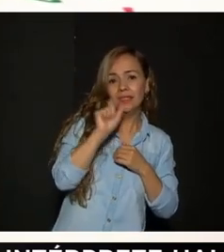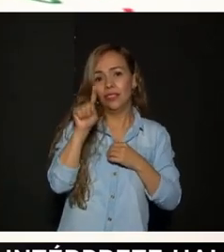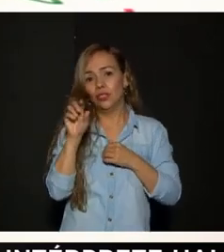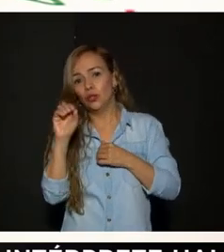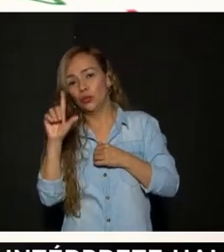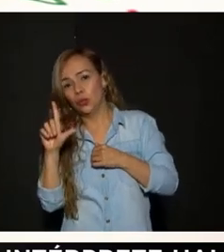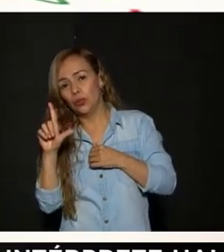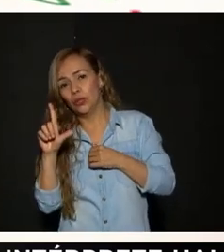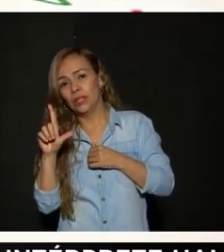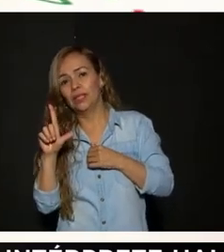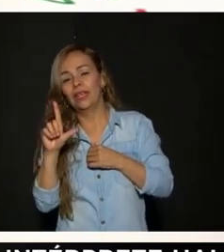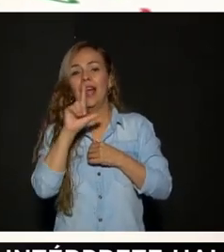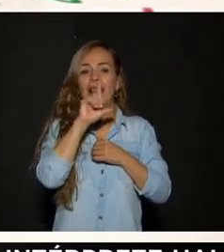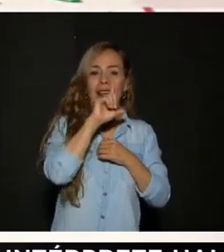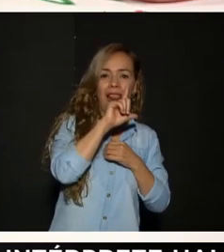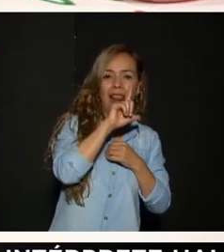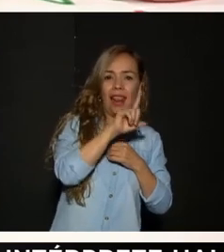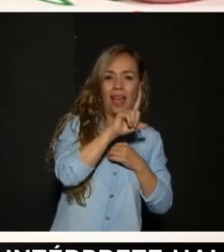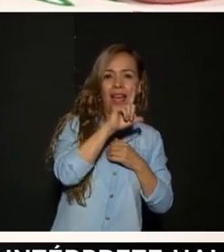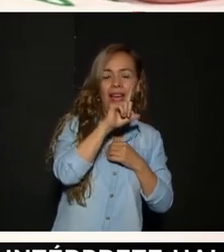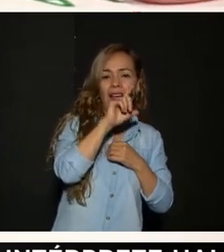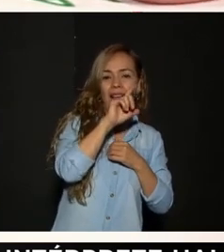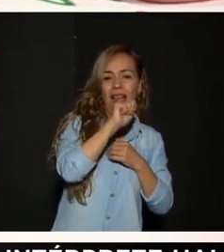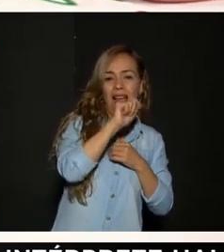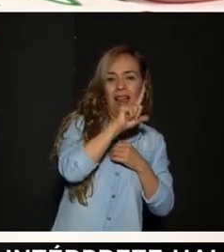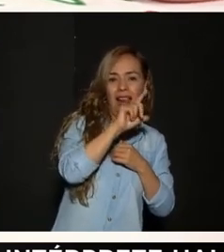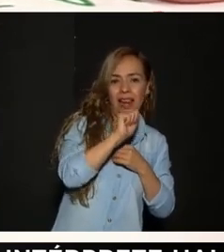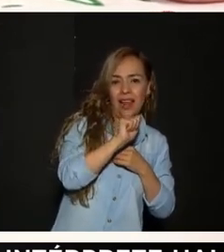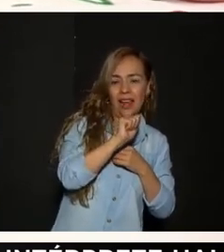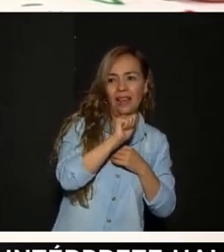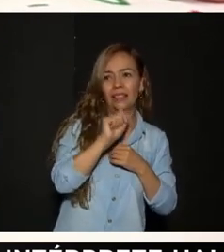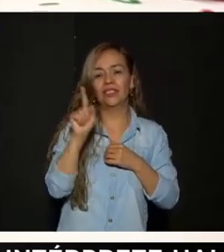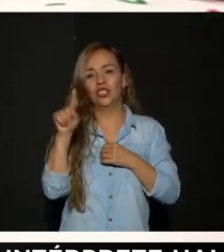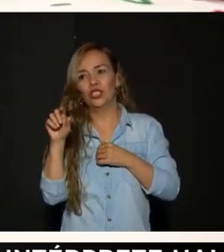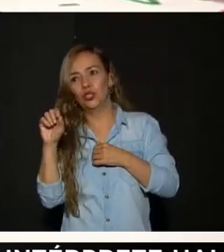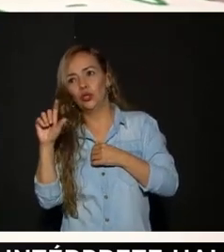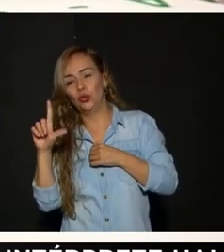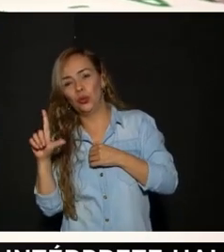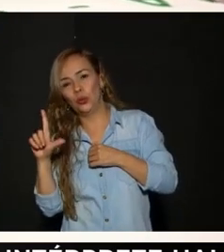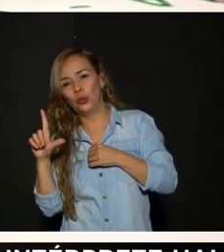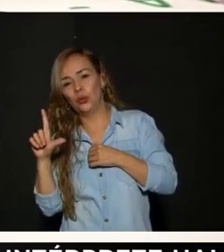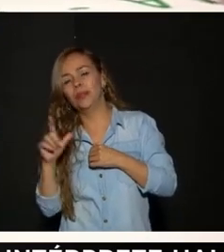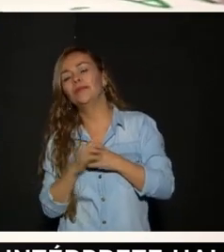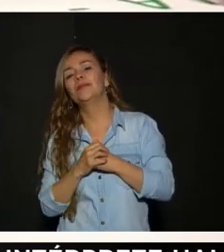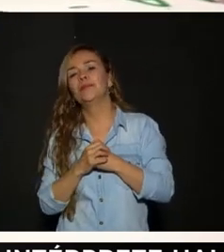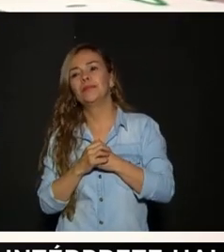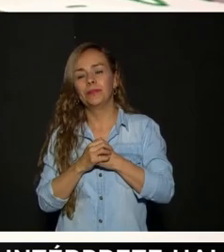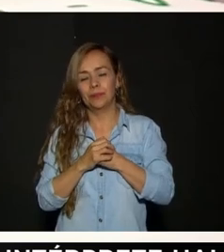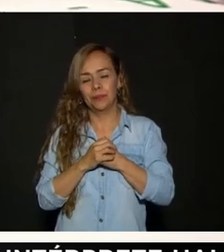La, la, sol. Ese es el tema de recordar. La, sol, y vuelvo. La,